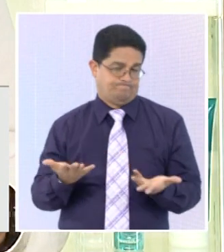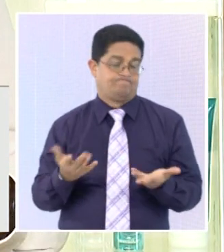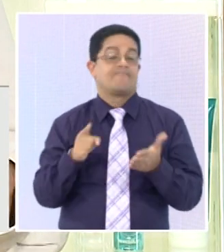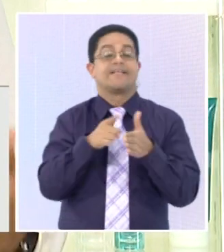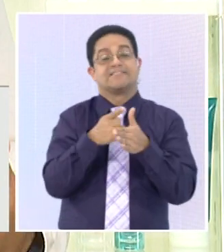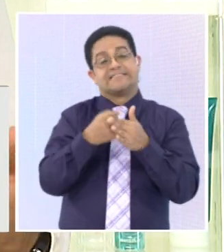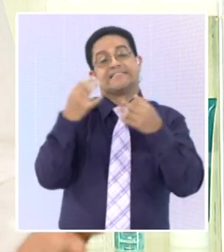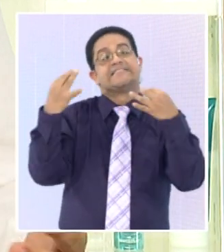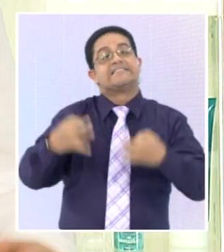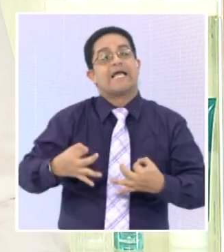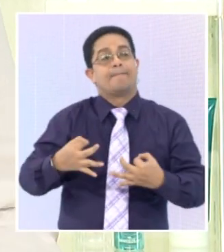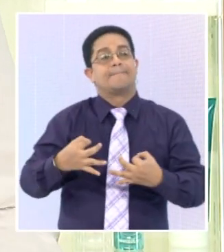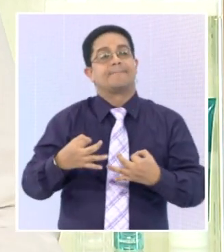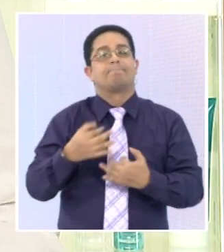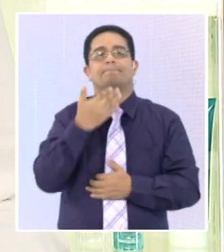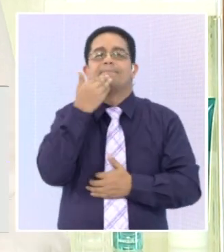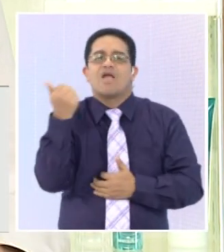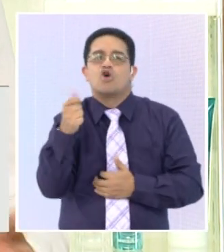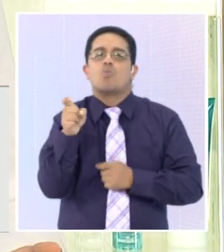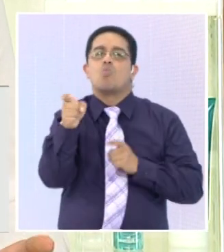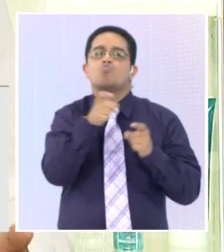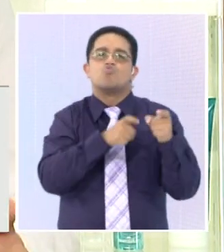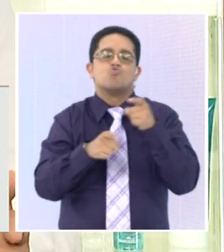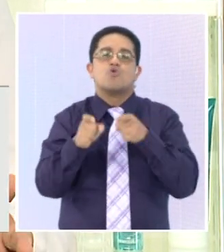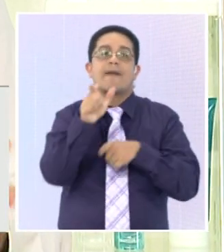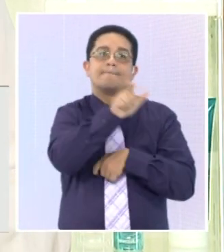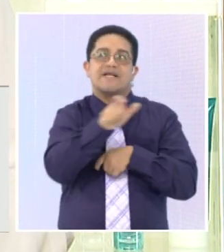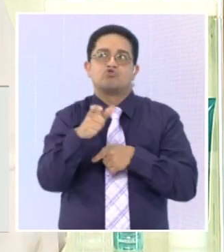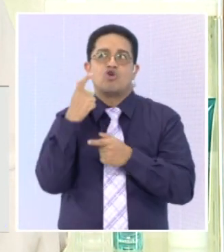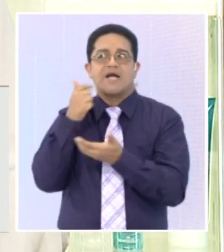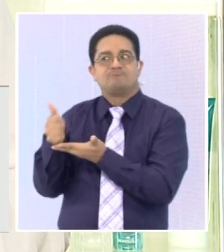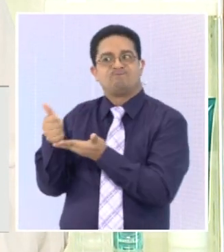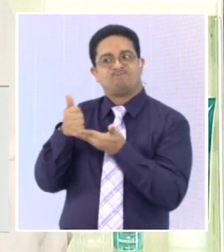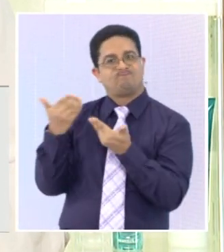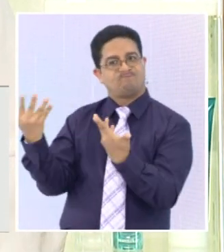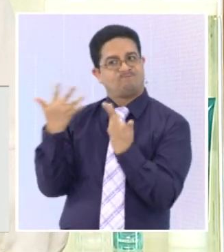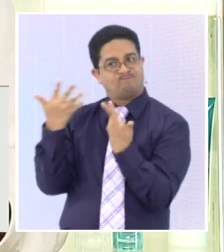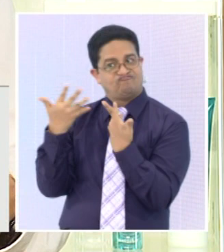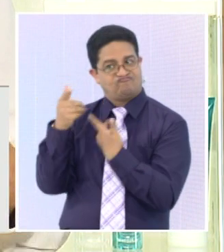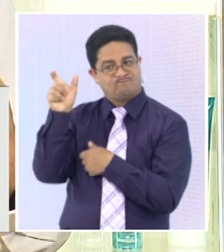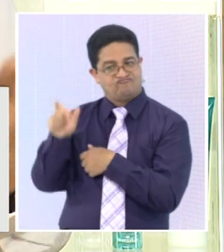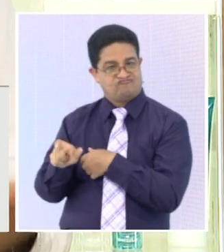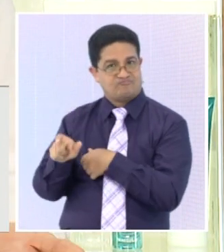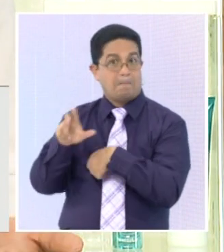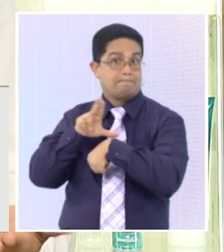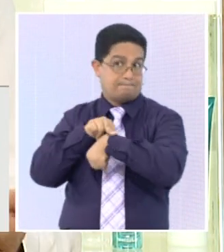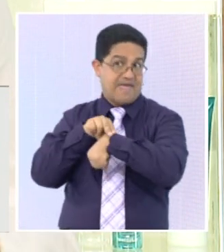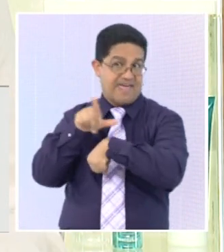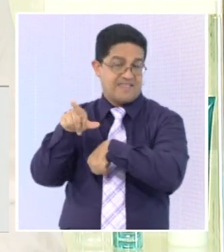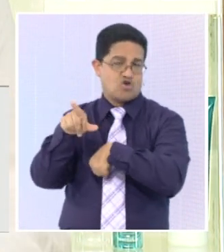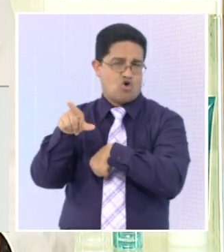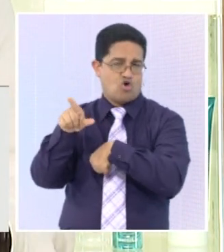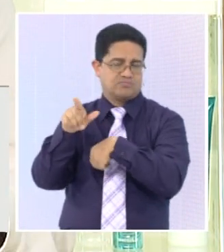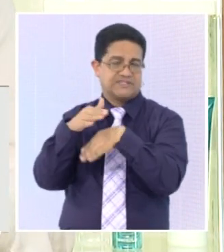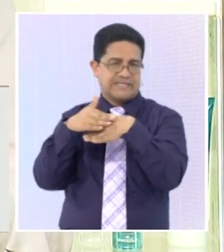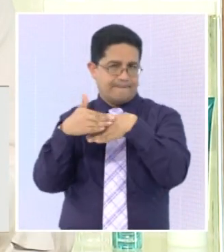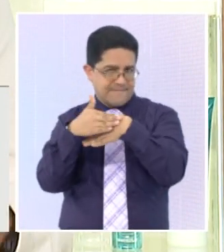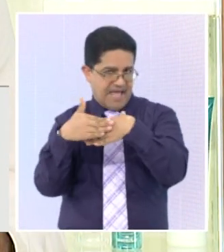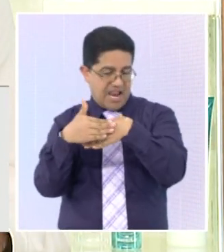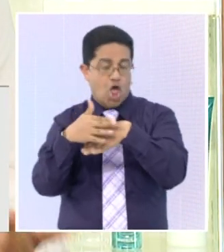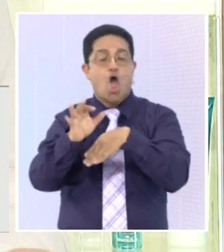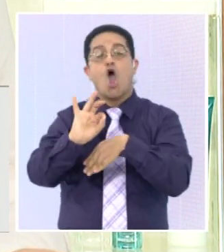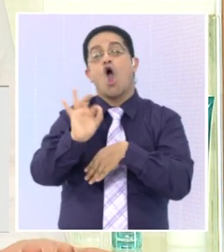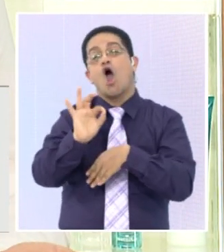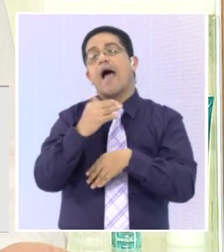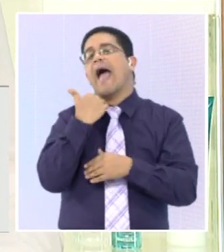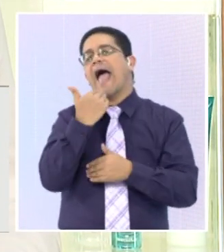siempre lo ideal ahí es buscar a alguien que te asesore, ya sea un especialista dermatológico, como en este caso es el dermatólogo, o bueno, si es algo